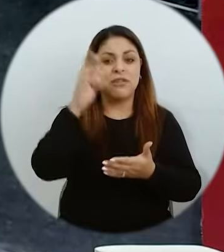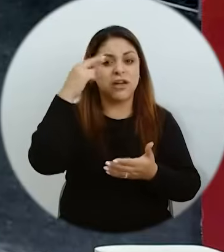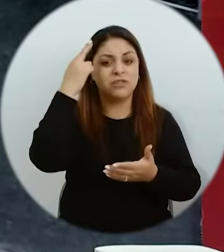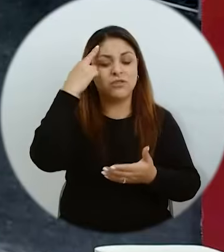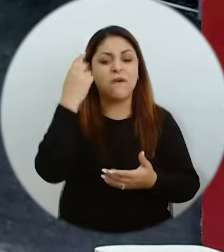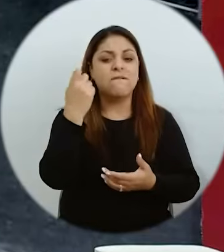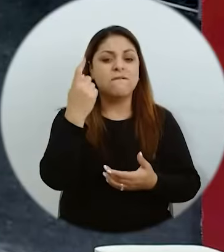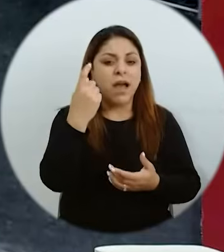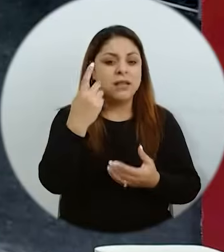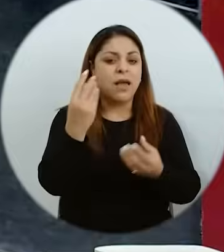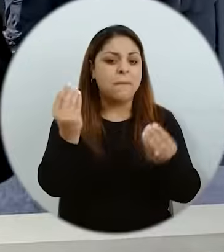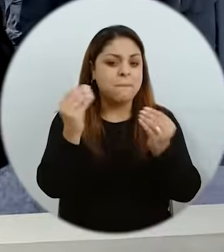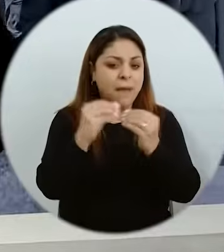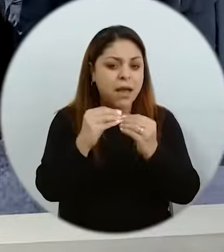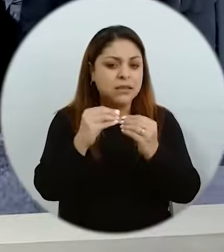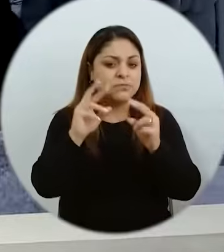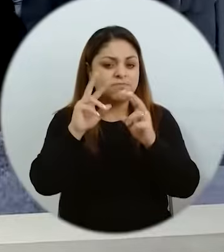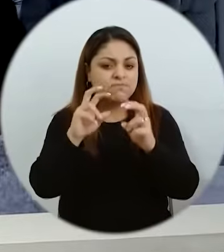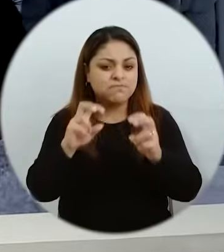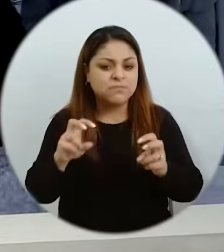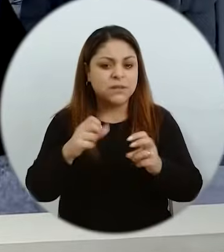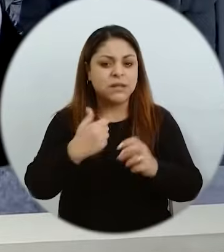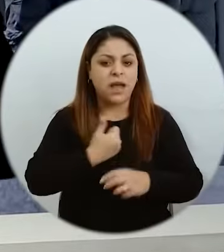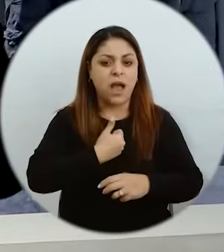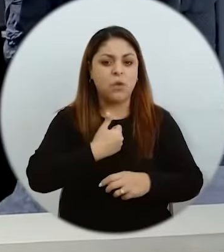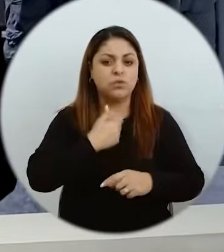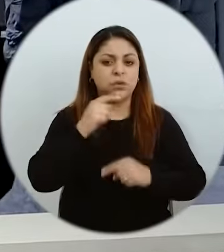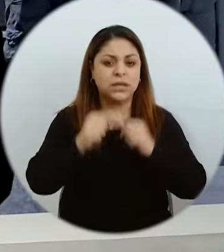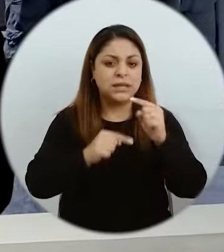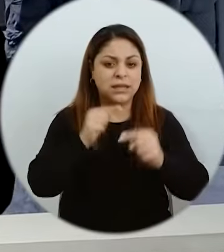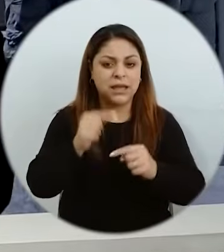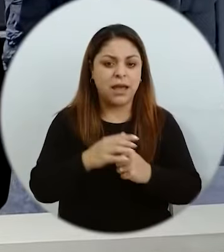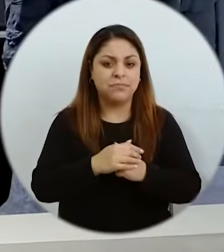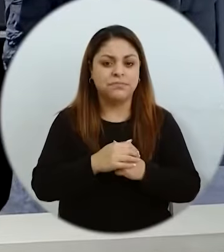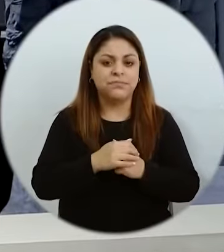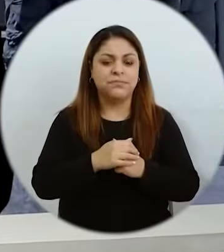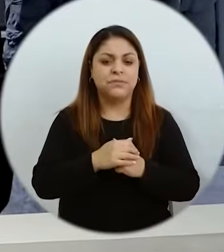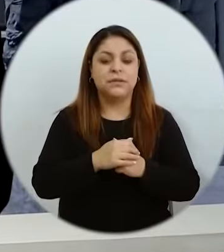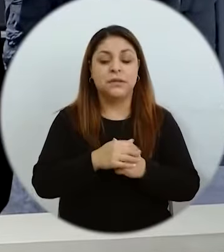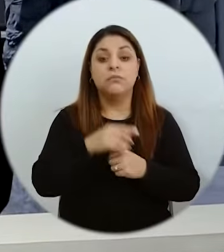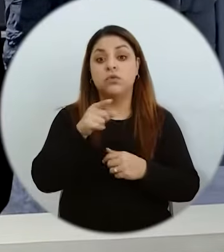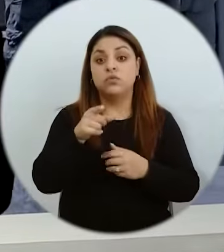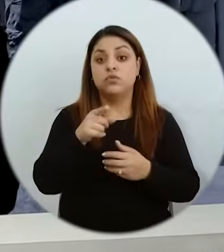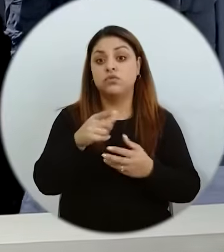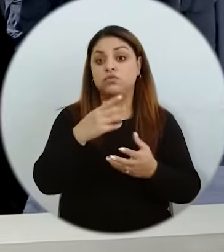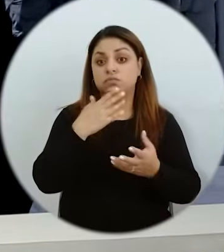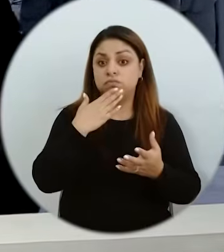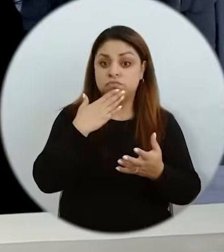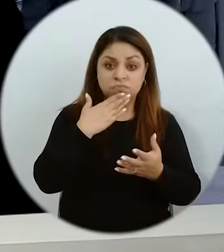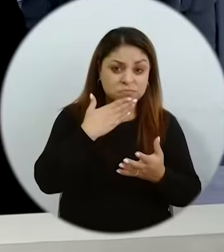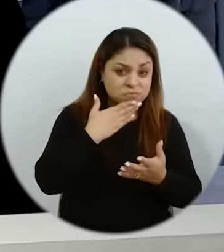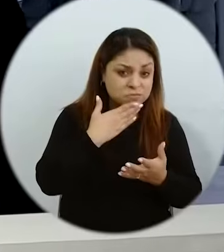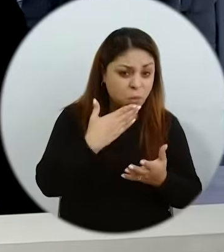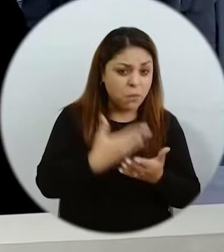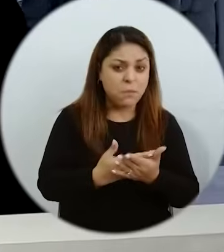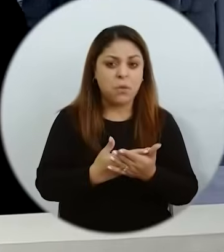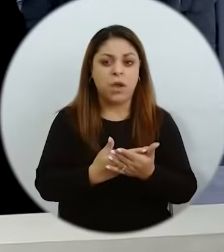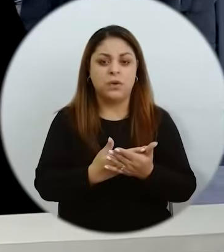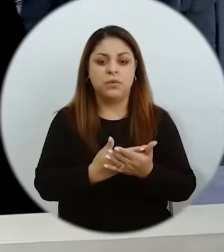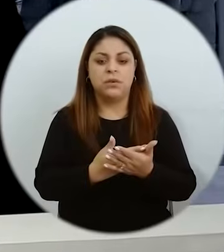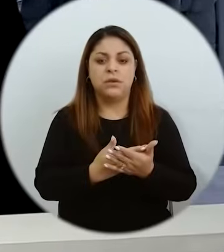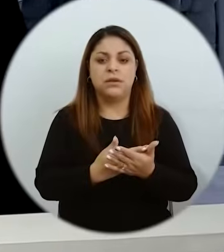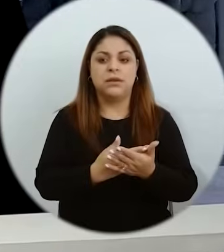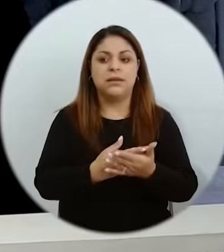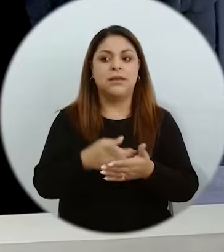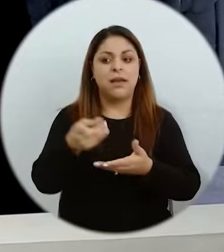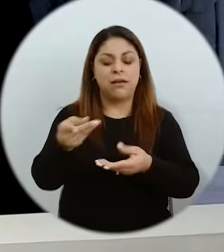razón es que nos falta todavía una dosis mayor de autocrítica. Ahora, es un signo